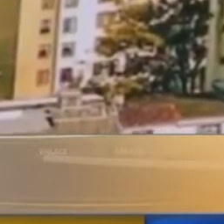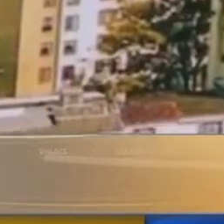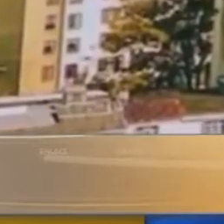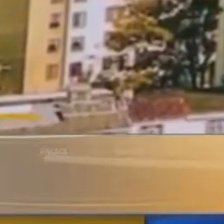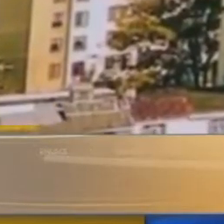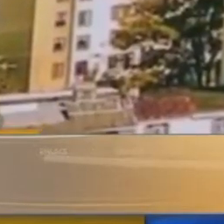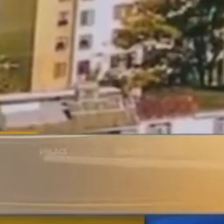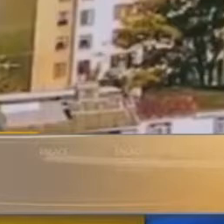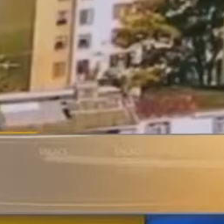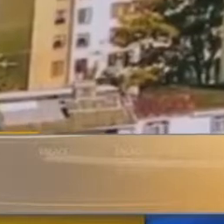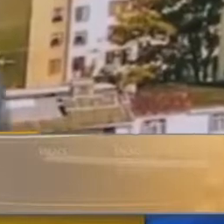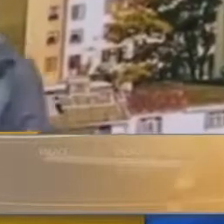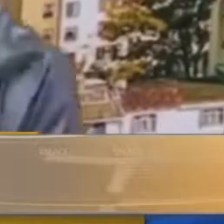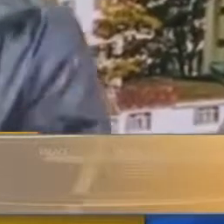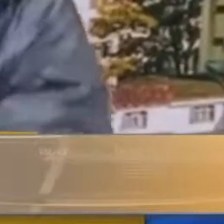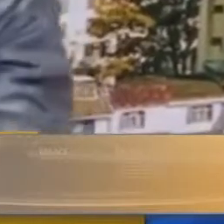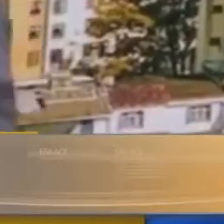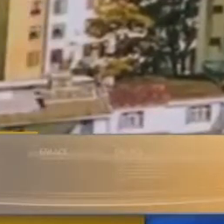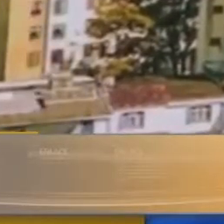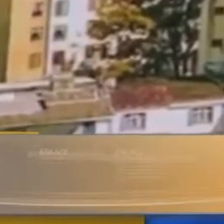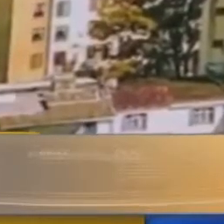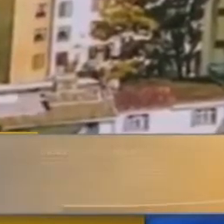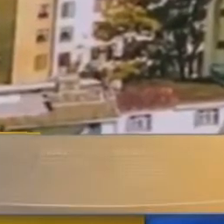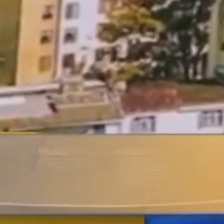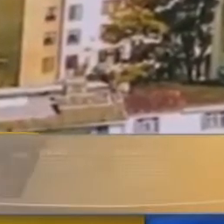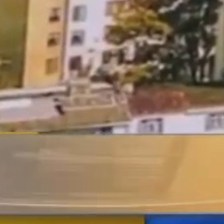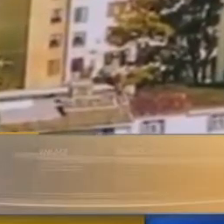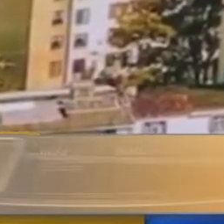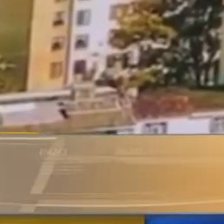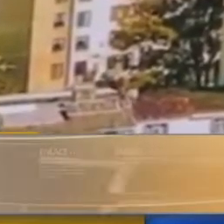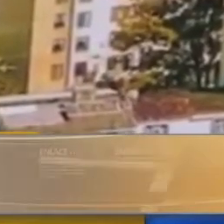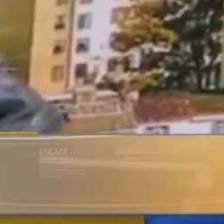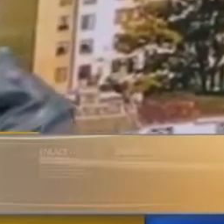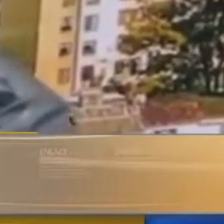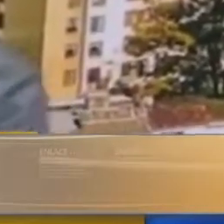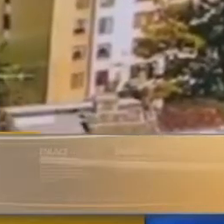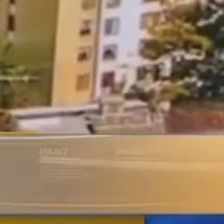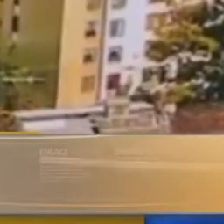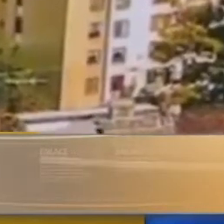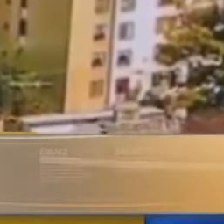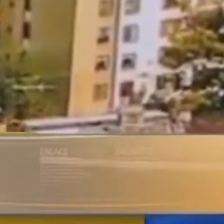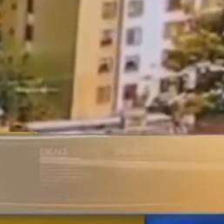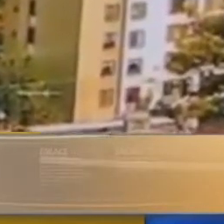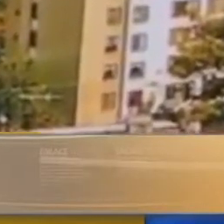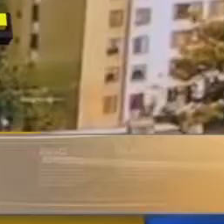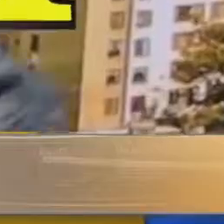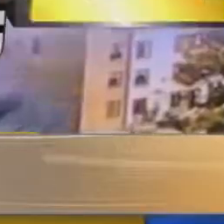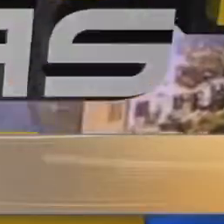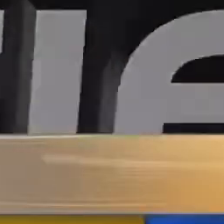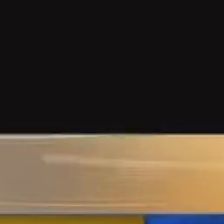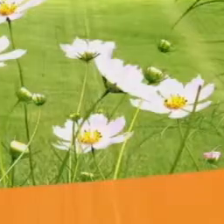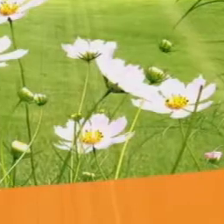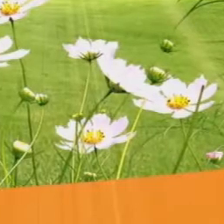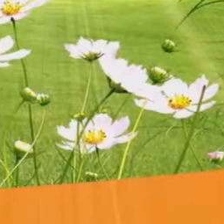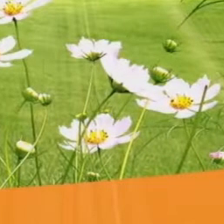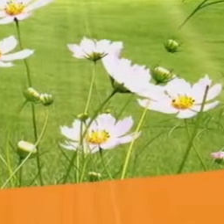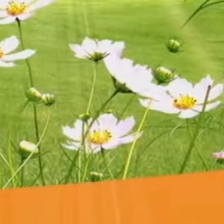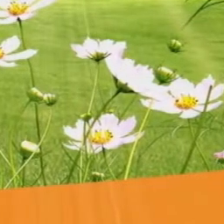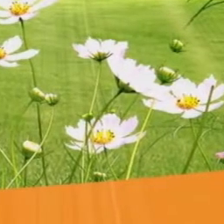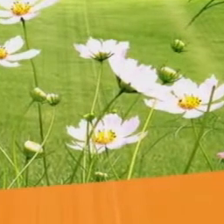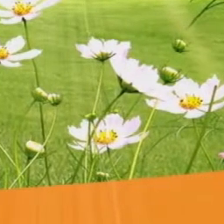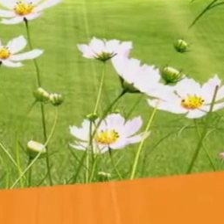mía rozó. Nuestro secreto, así se titula el nuevo trabajo discográfico de la sangileña Liz. Con